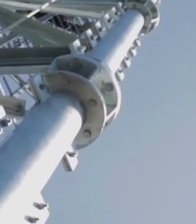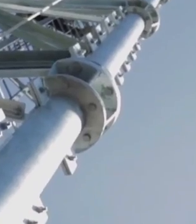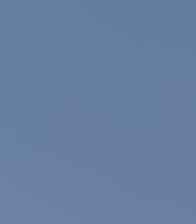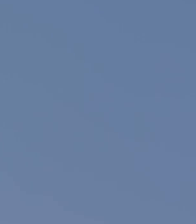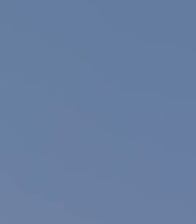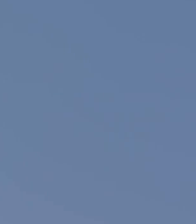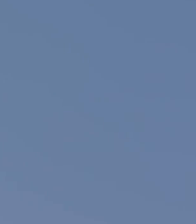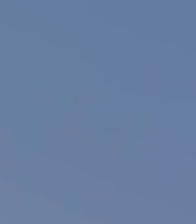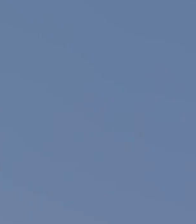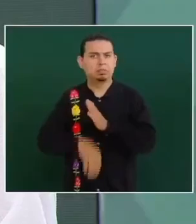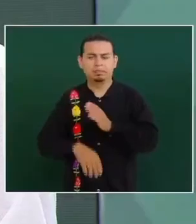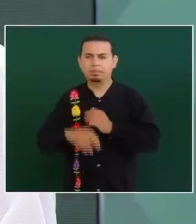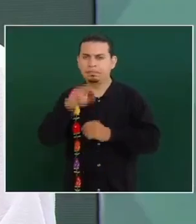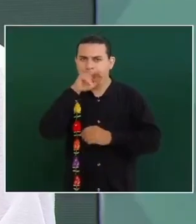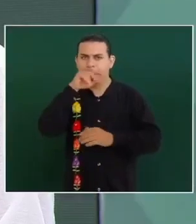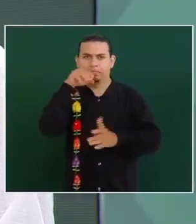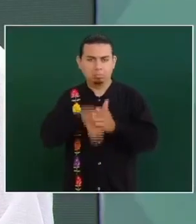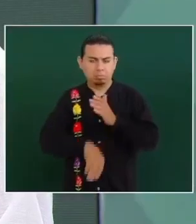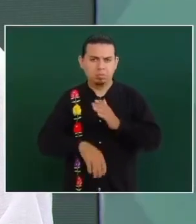en quiebra,